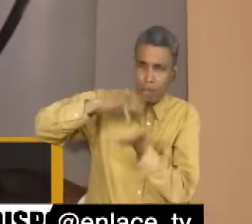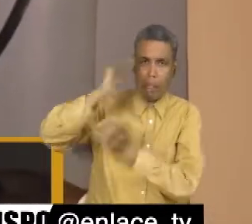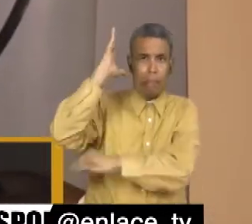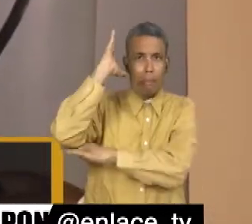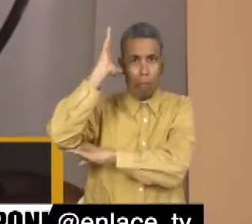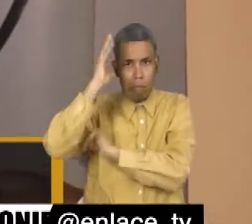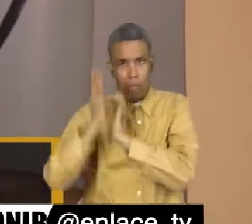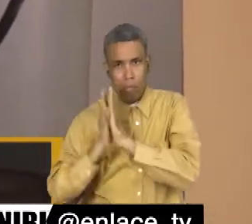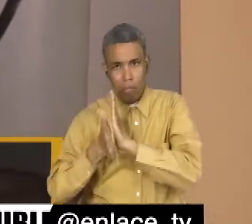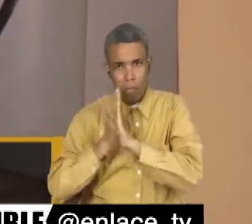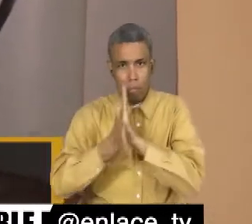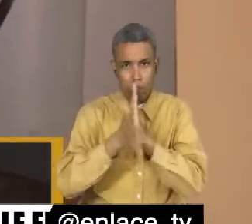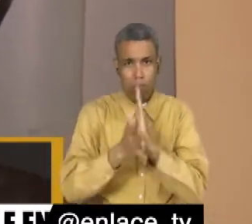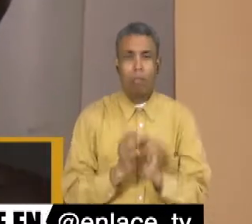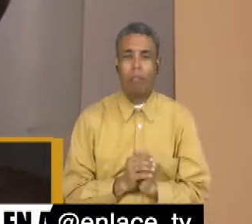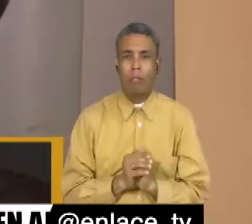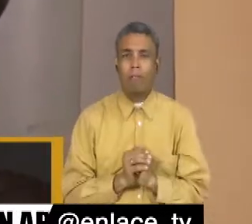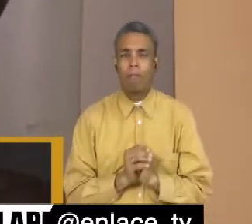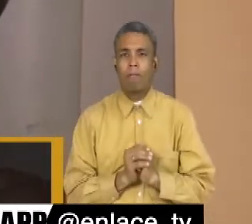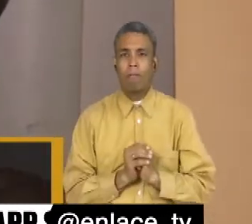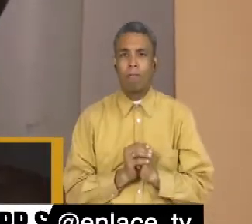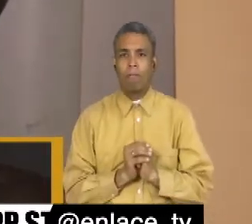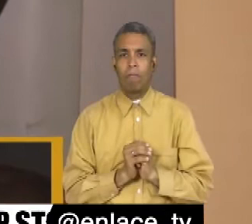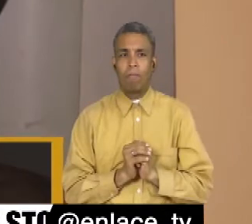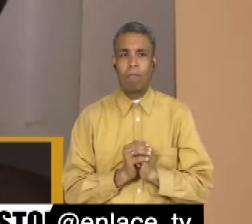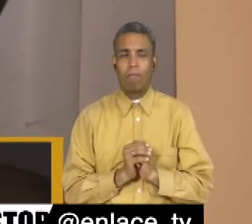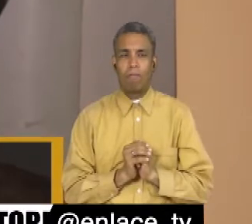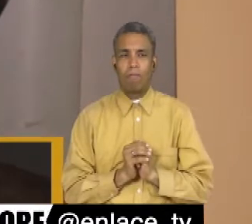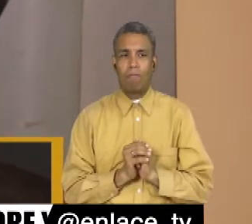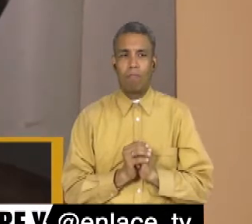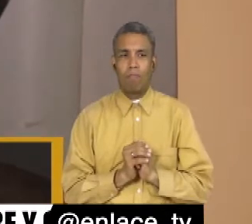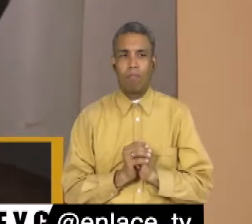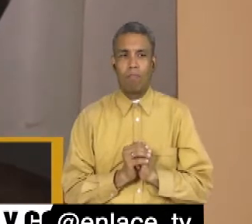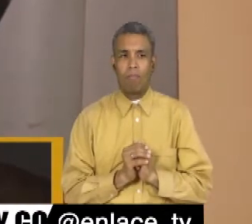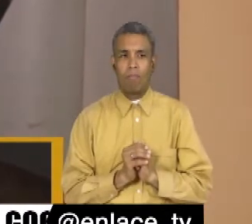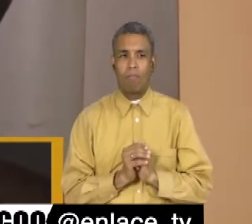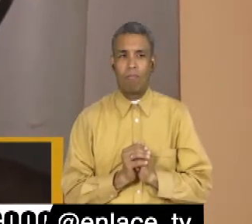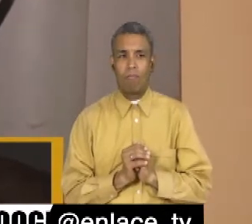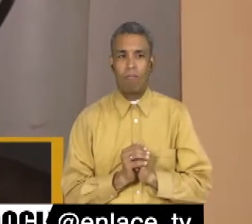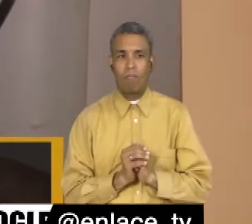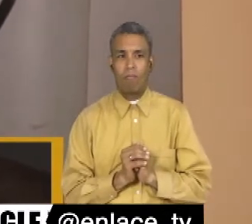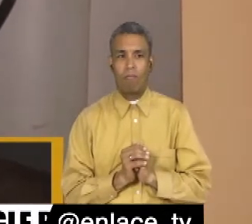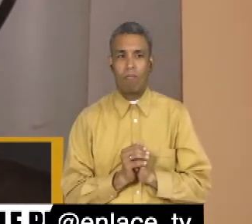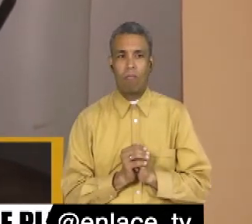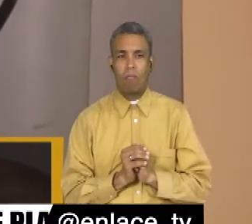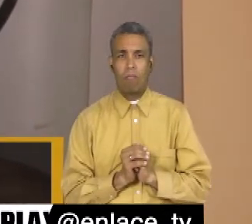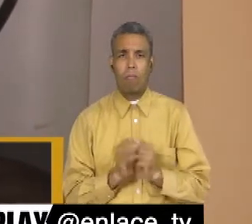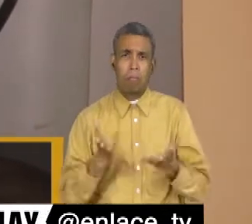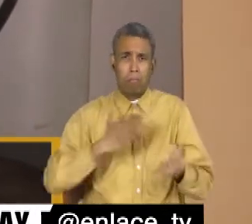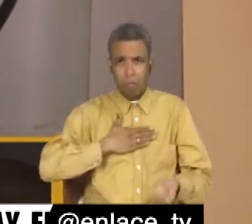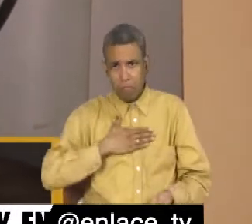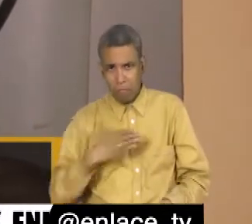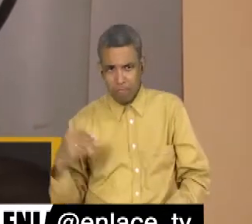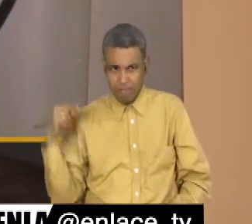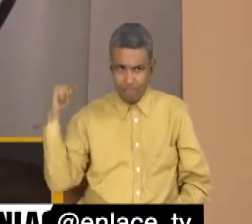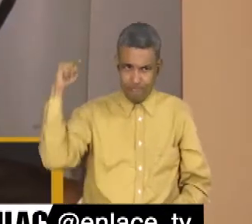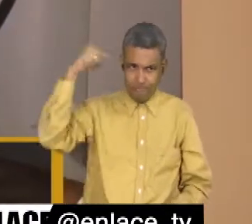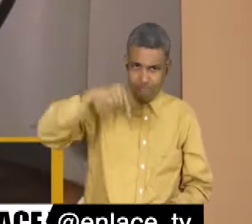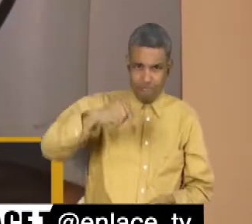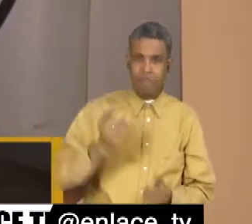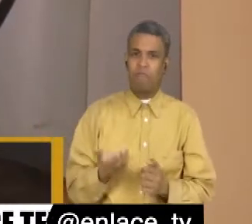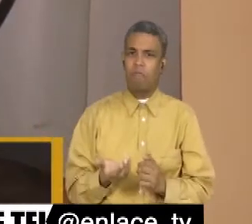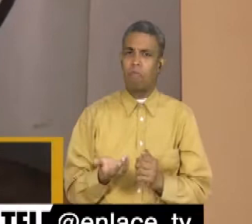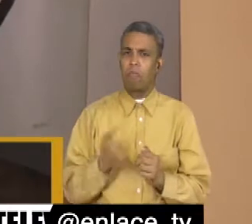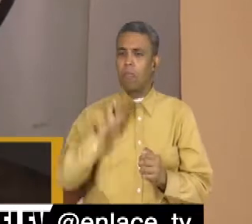en el marco del proceso de reincorporación. Venimos a contarle a la gente de la